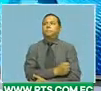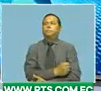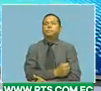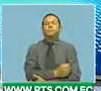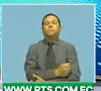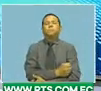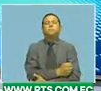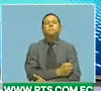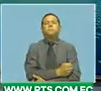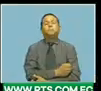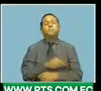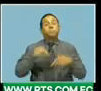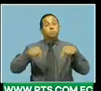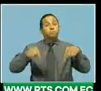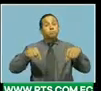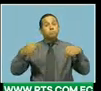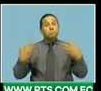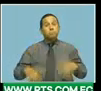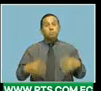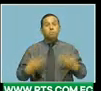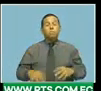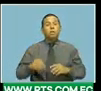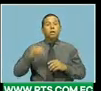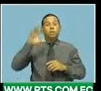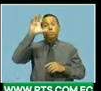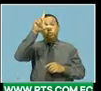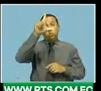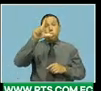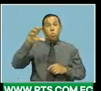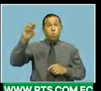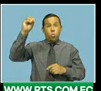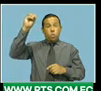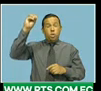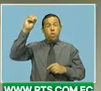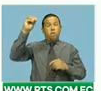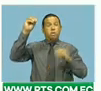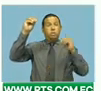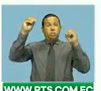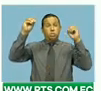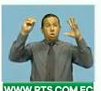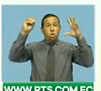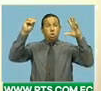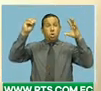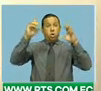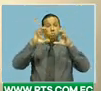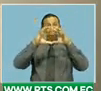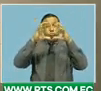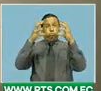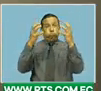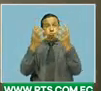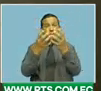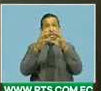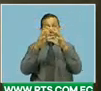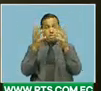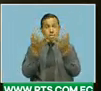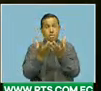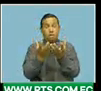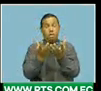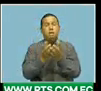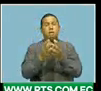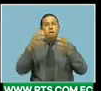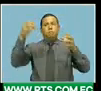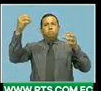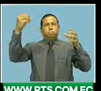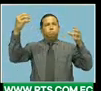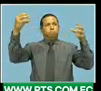Hoy durante un par de minutos la luna se interpuso entre el sol y la tierra y ofreció un espectáculo para algunas